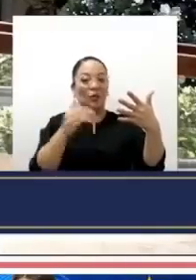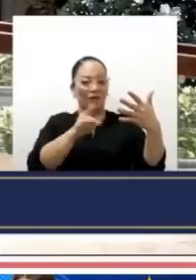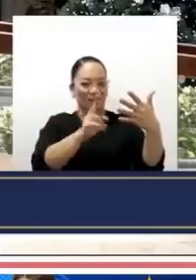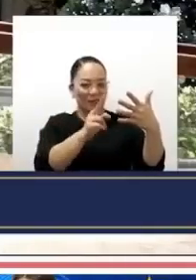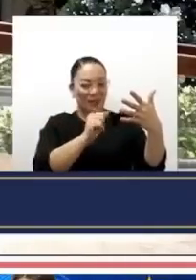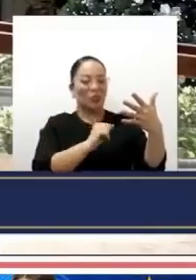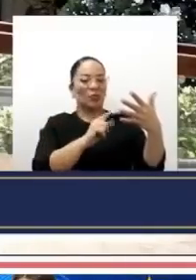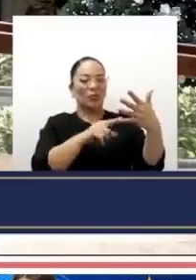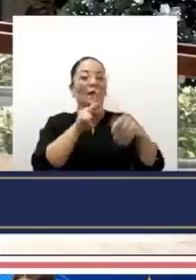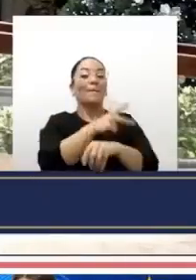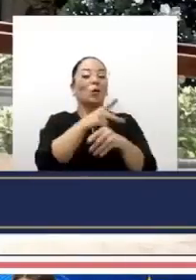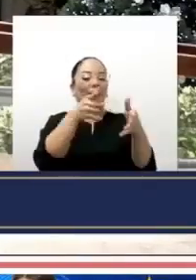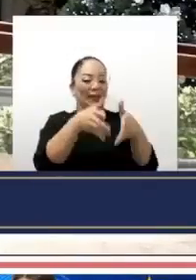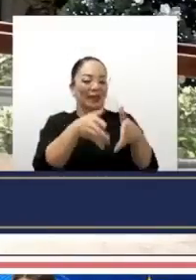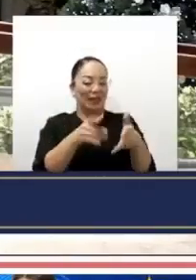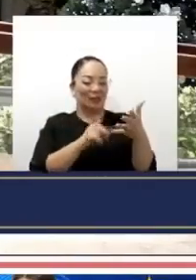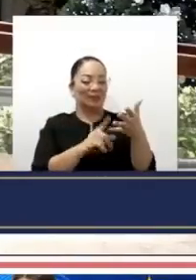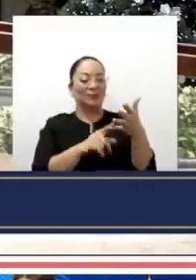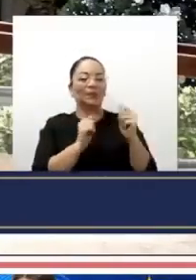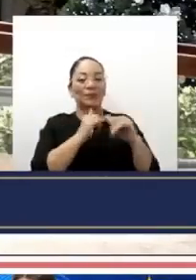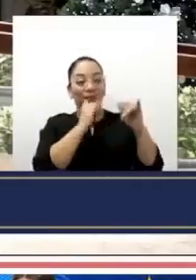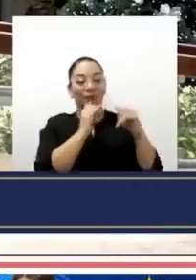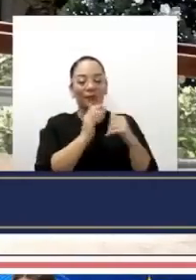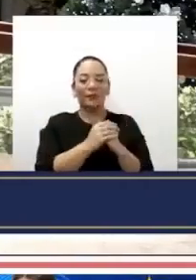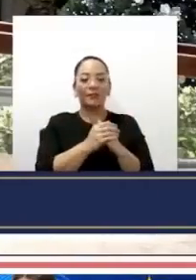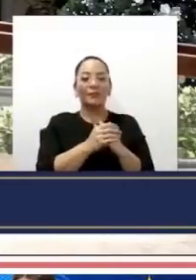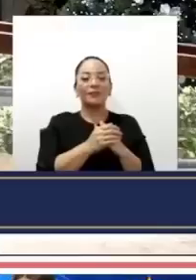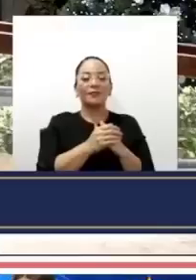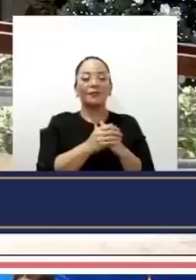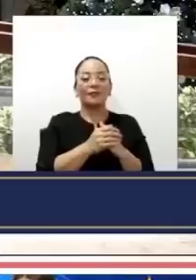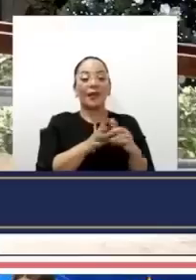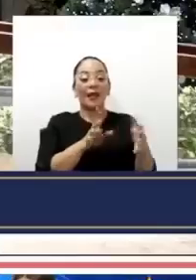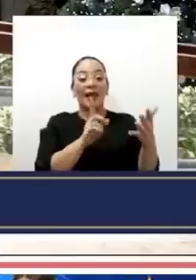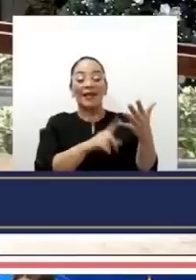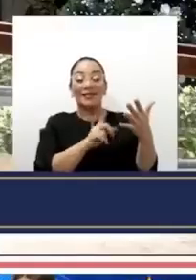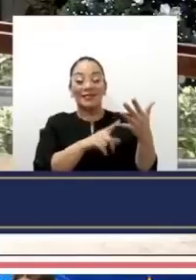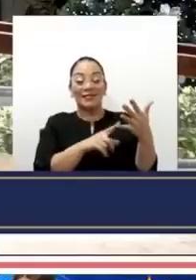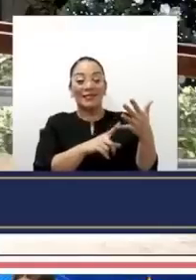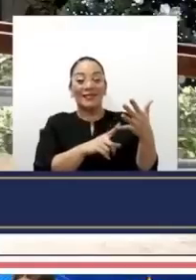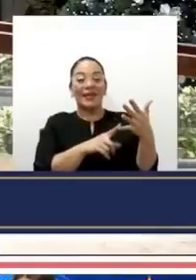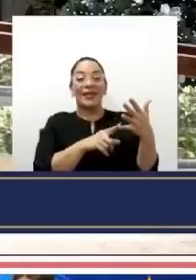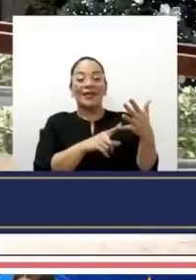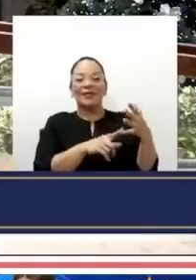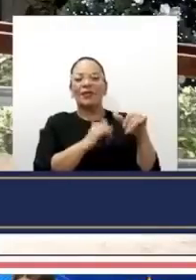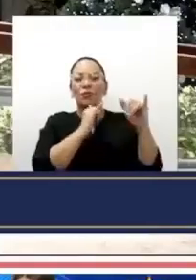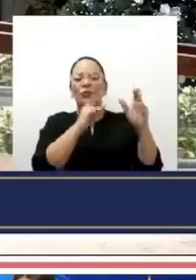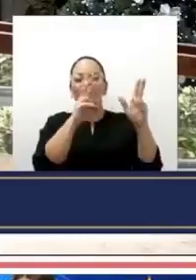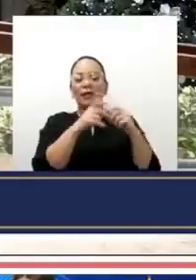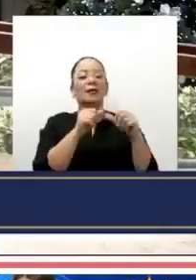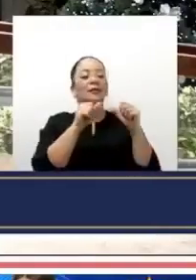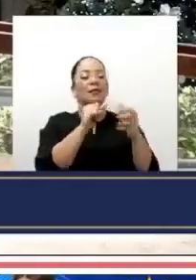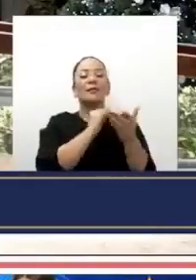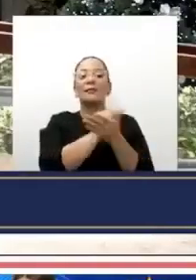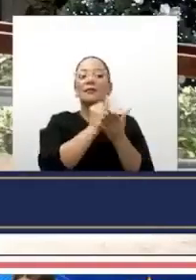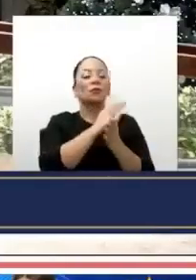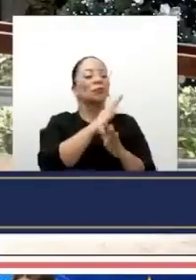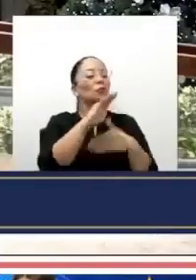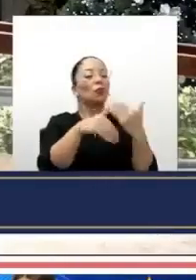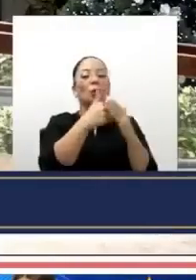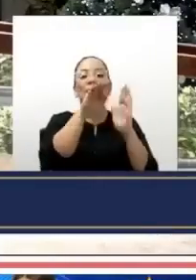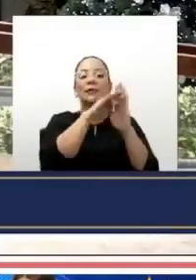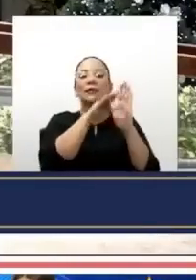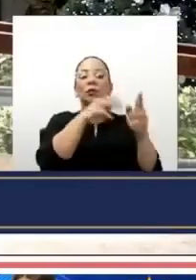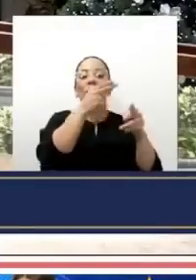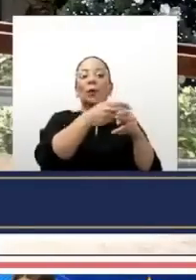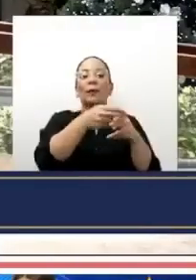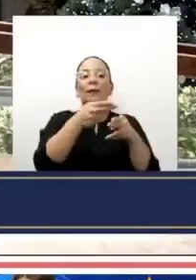el poeta. Y don Cárdenas dice que hay que seguir investigando toda la lista, los